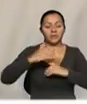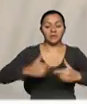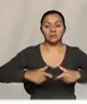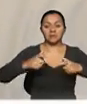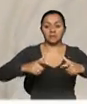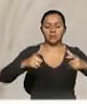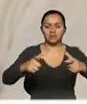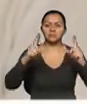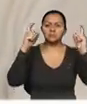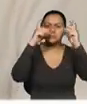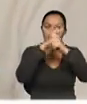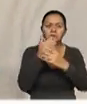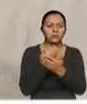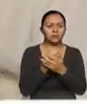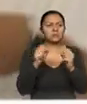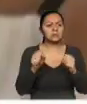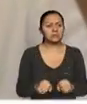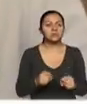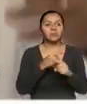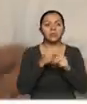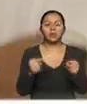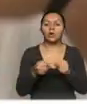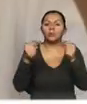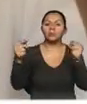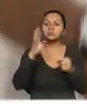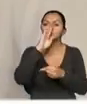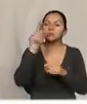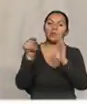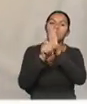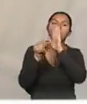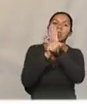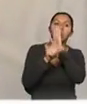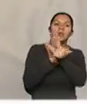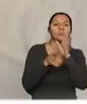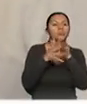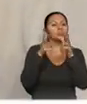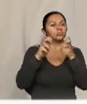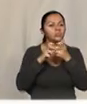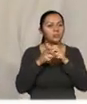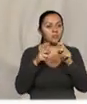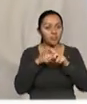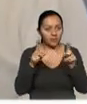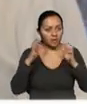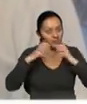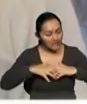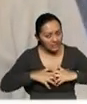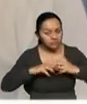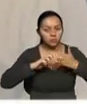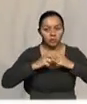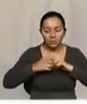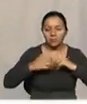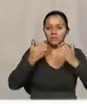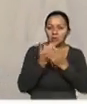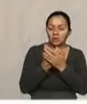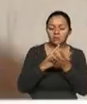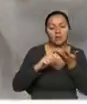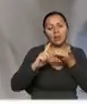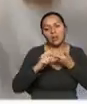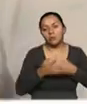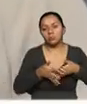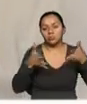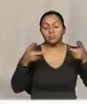dificultades económicas. Como siempre, la oposición un poquito atrasada, nos está haciendo mucha bulla de la crisis de barca económica y la verdad es que